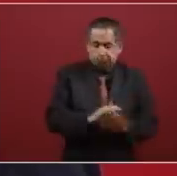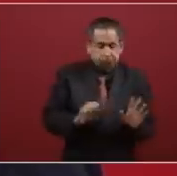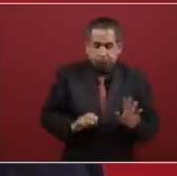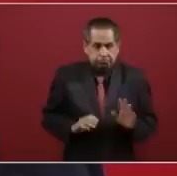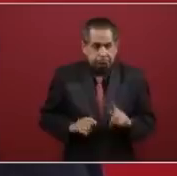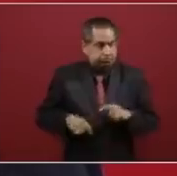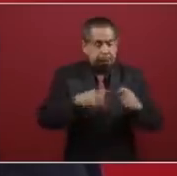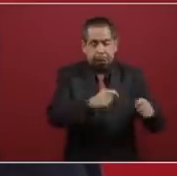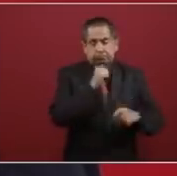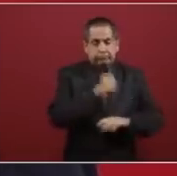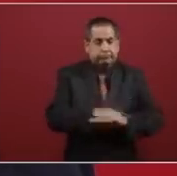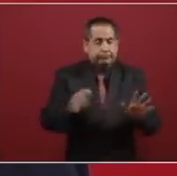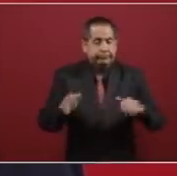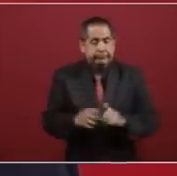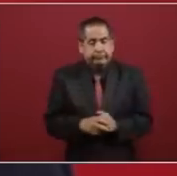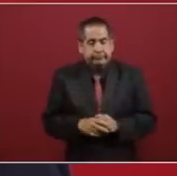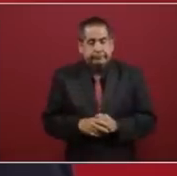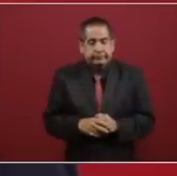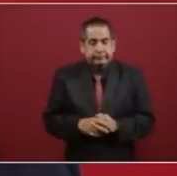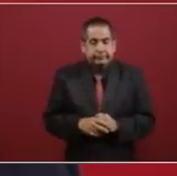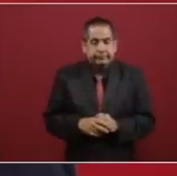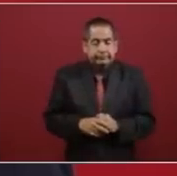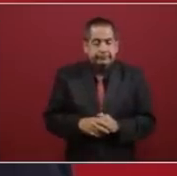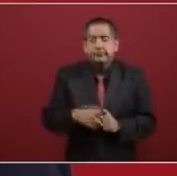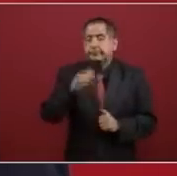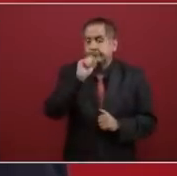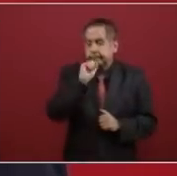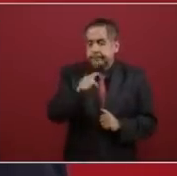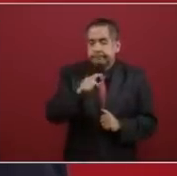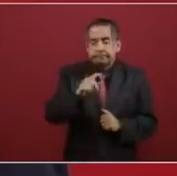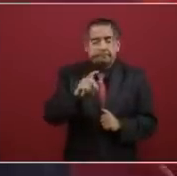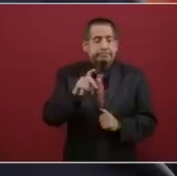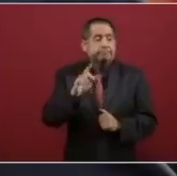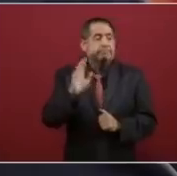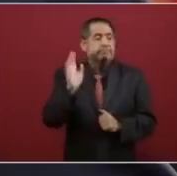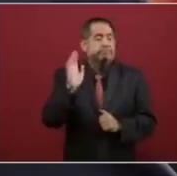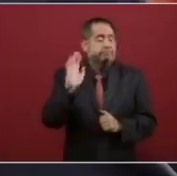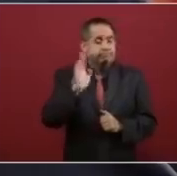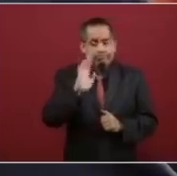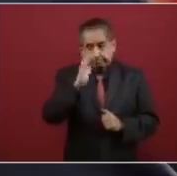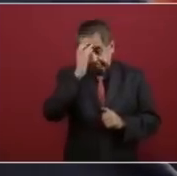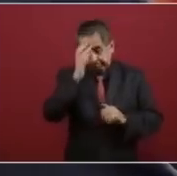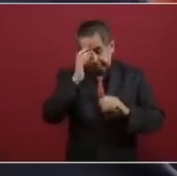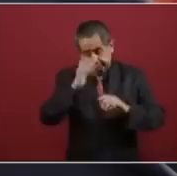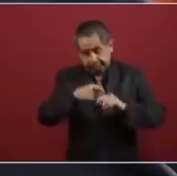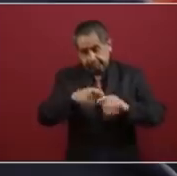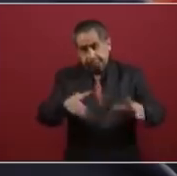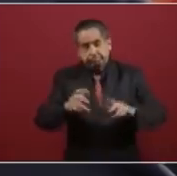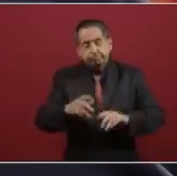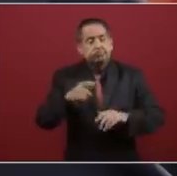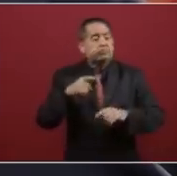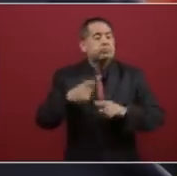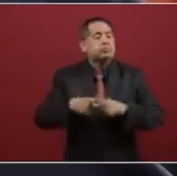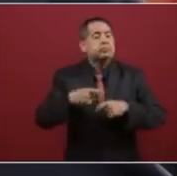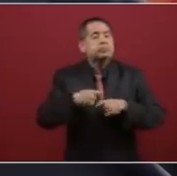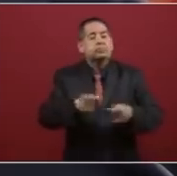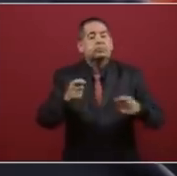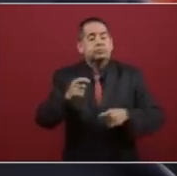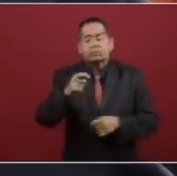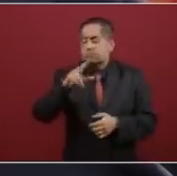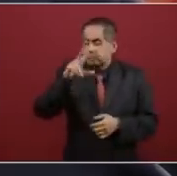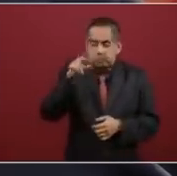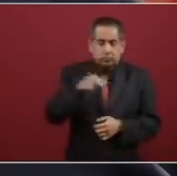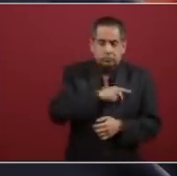Además, di a conocer también que no se van a